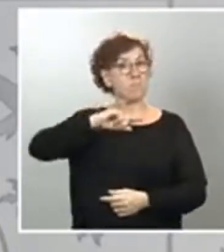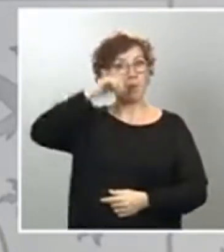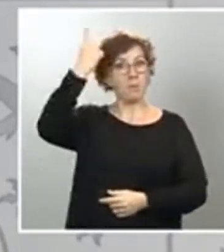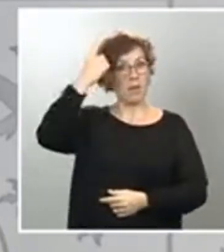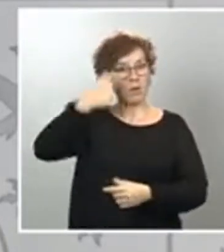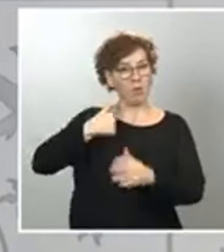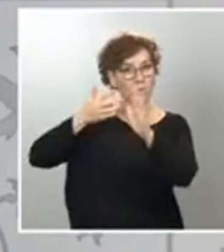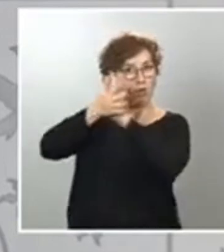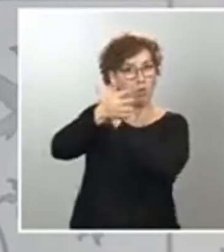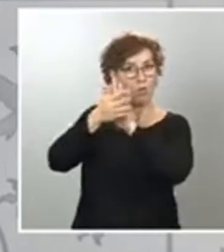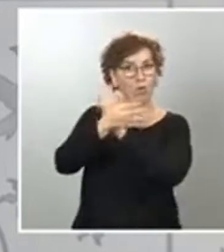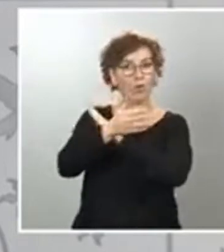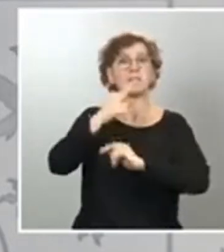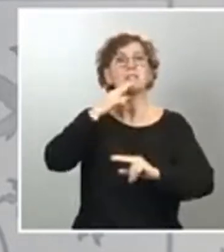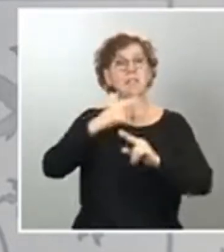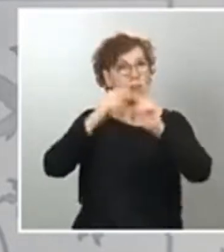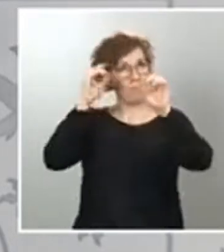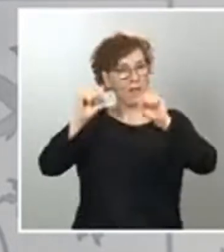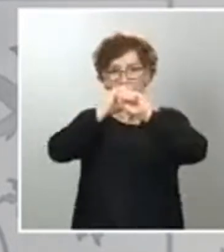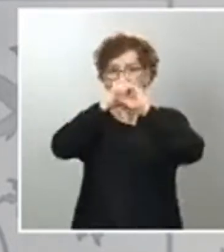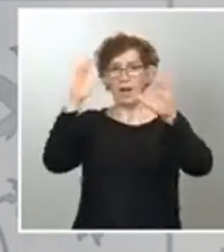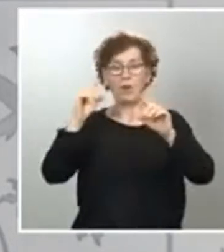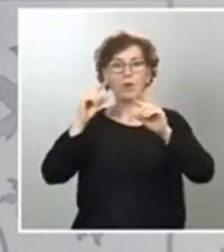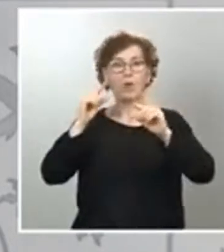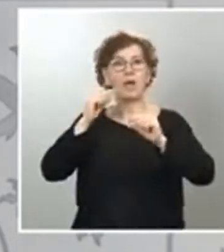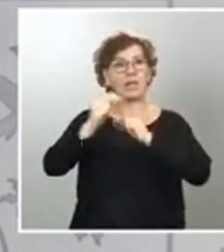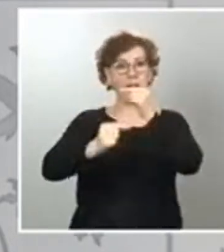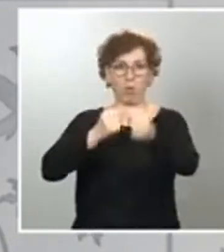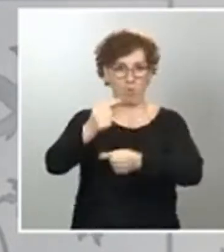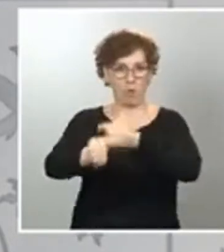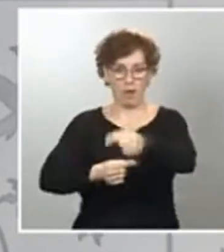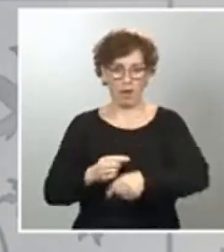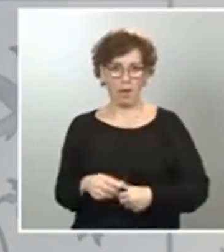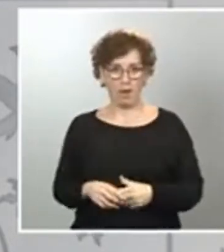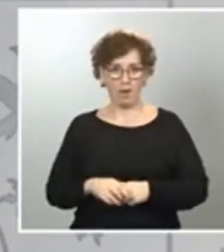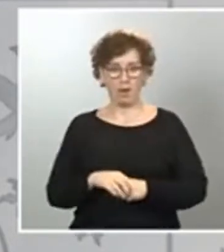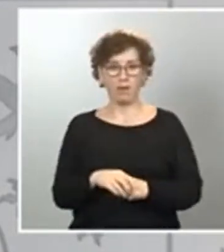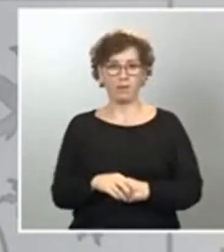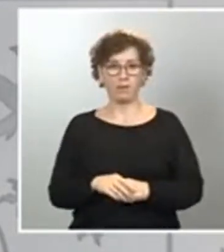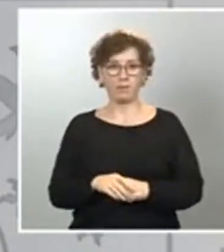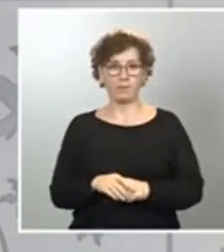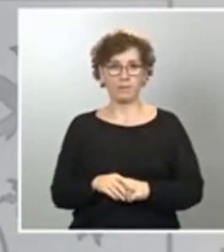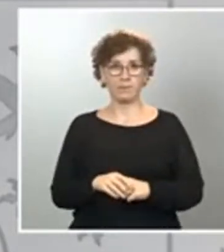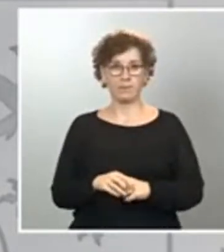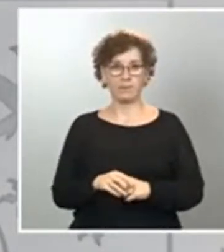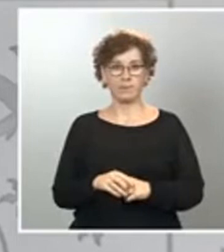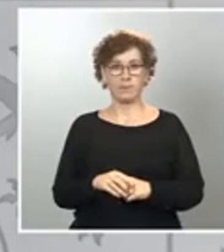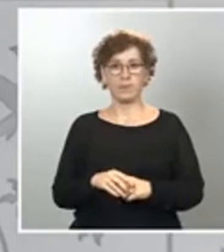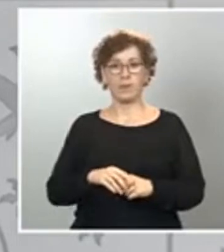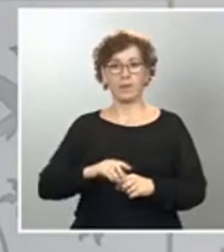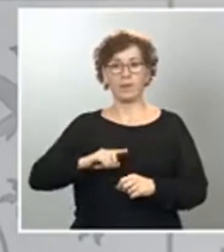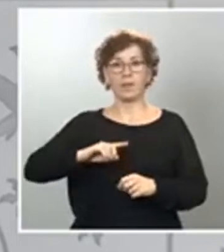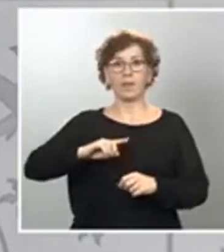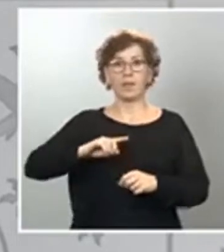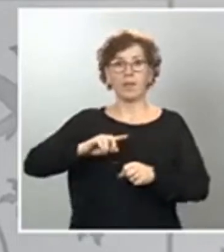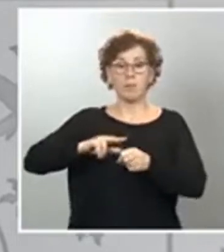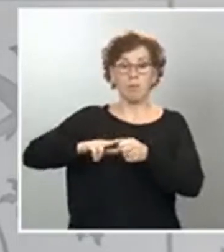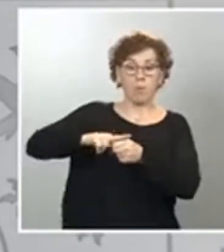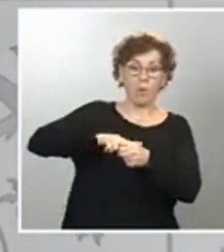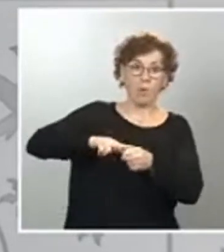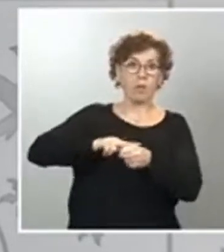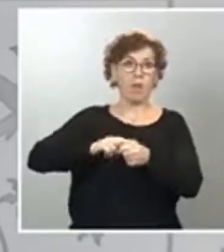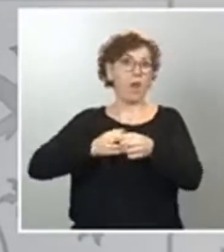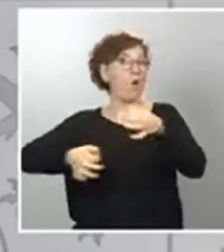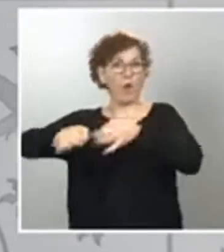será gradual. La unidad será, en principio de acción, la unidad será la provincia o la isla. No habrá